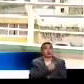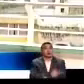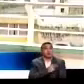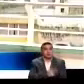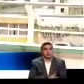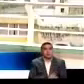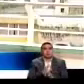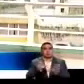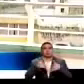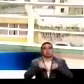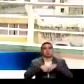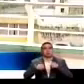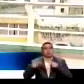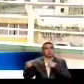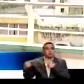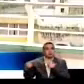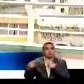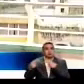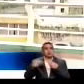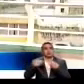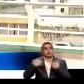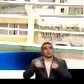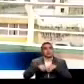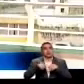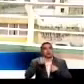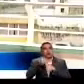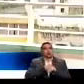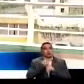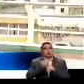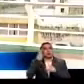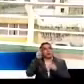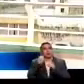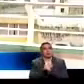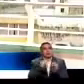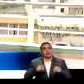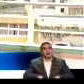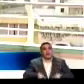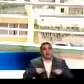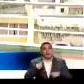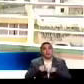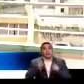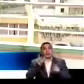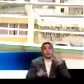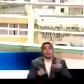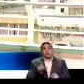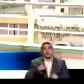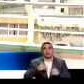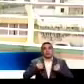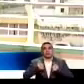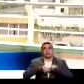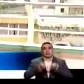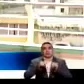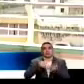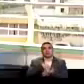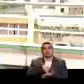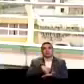Chimborazo, todavía se debaten entre la vida y la muerte. Las autoridades de salud no han visto mejoría en las condiciones médicas.